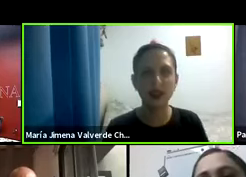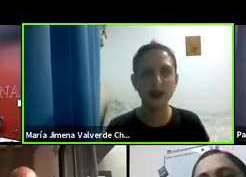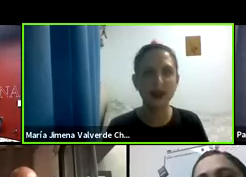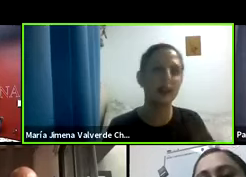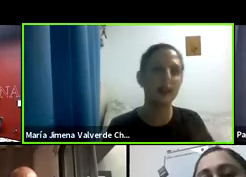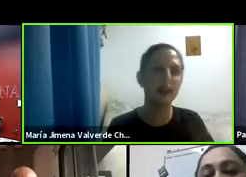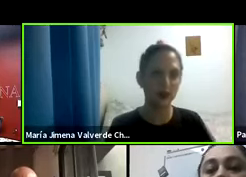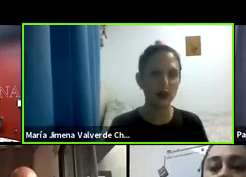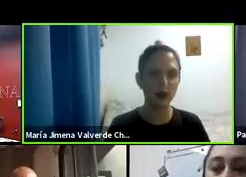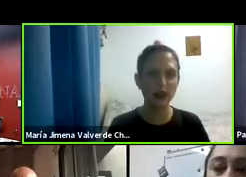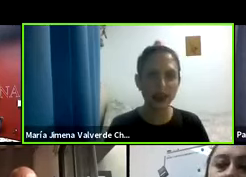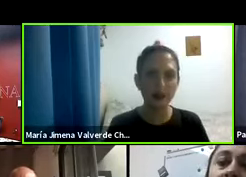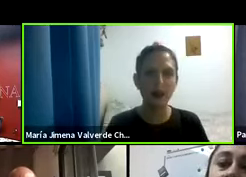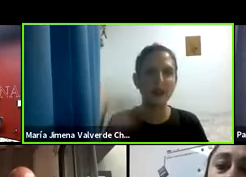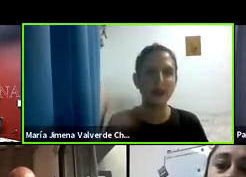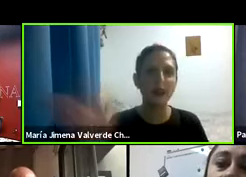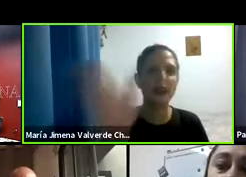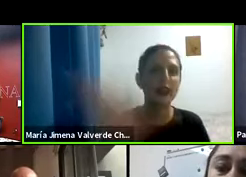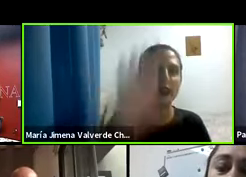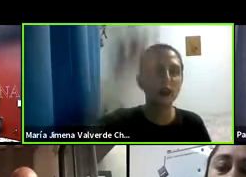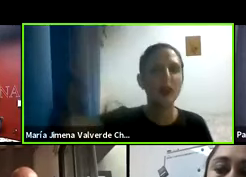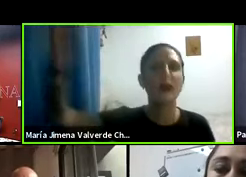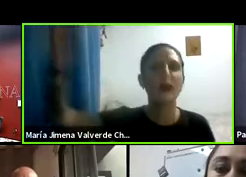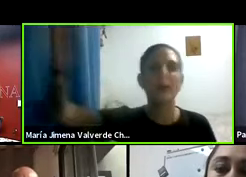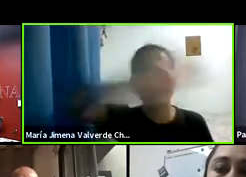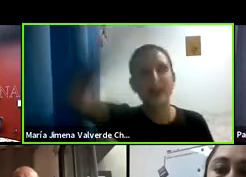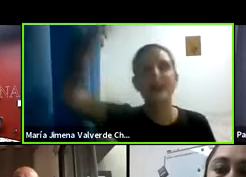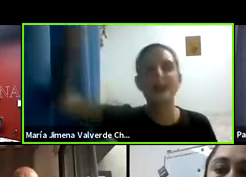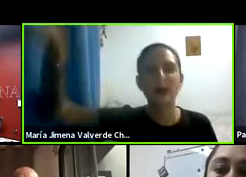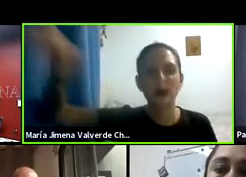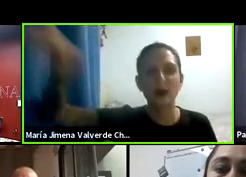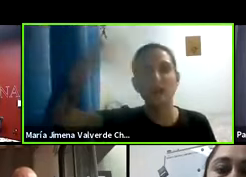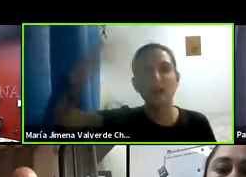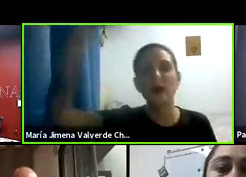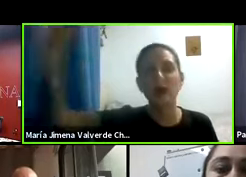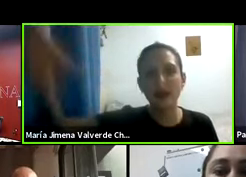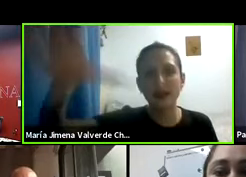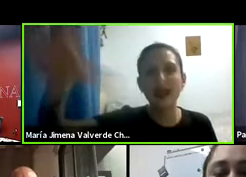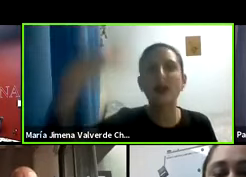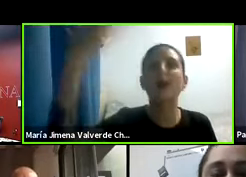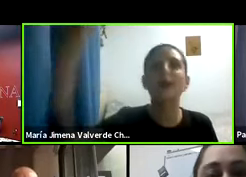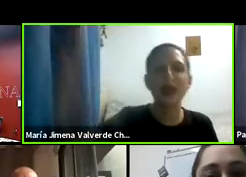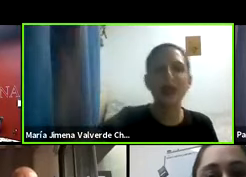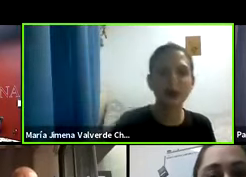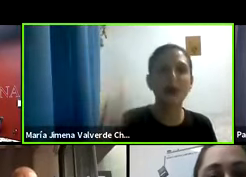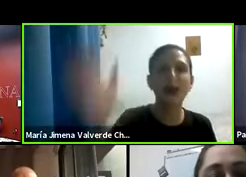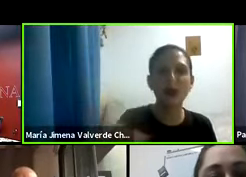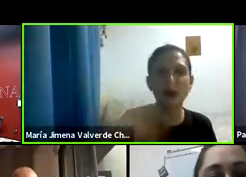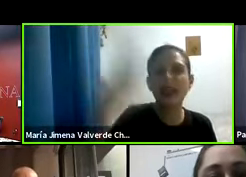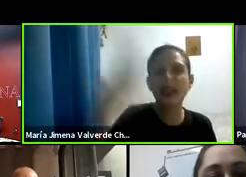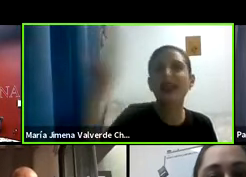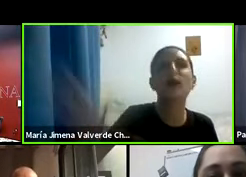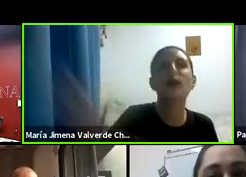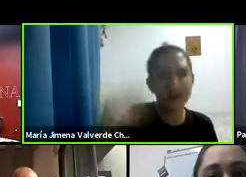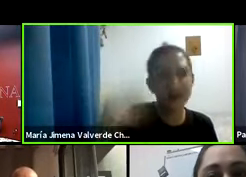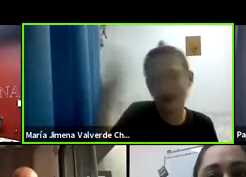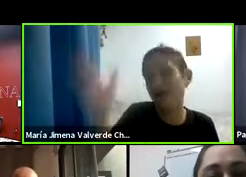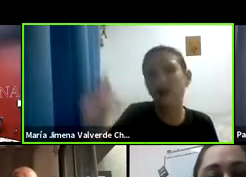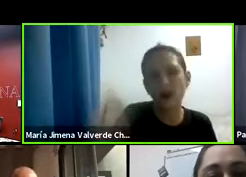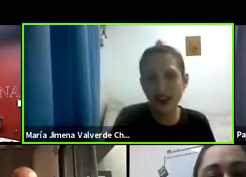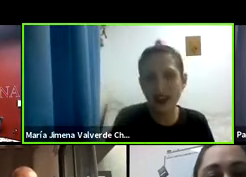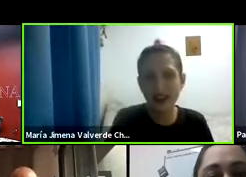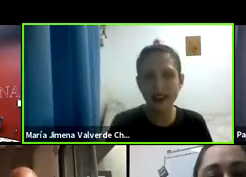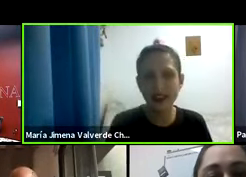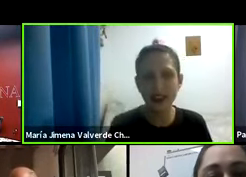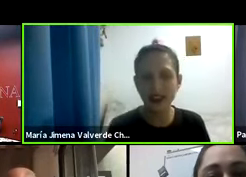teatro nadie me que es el de promoción estudiantil pero ese no es tanto de psicólogo con psicología aplicada aunque me imagino que rolando aplicará cosas de